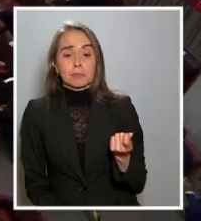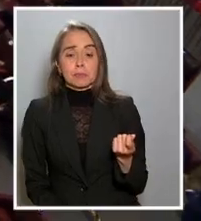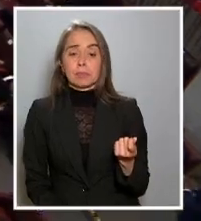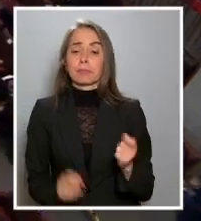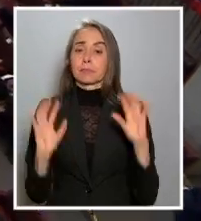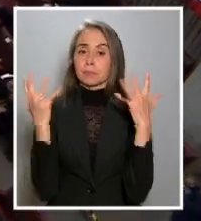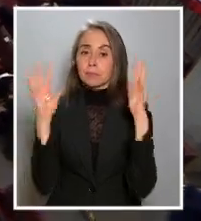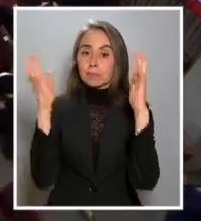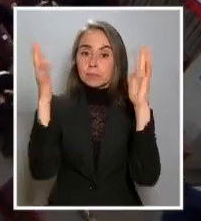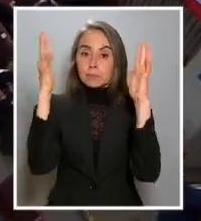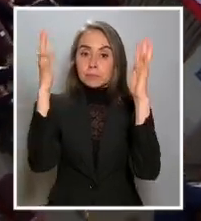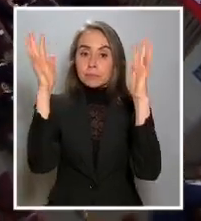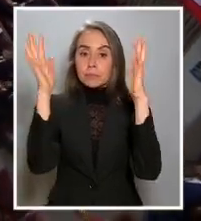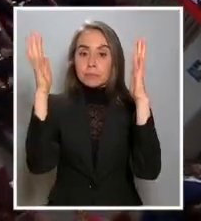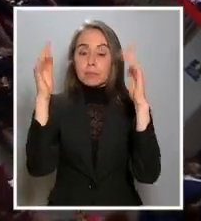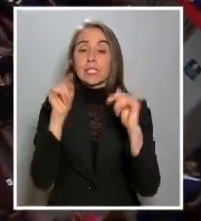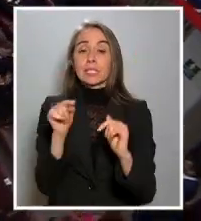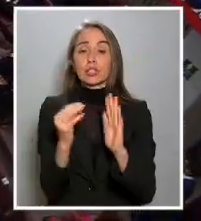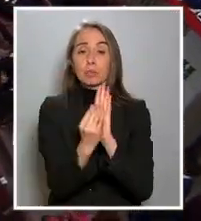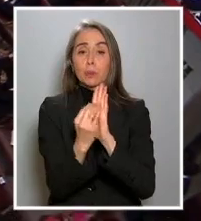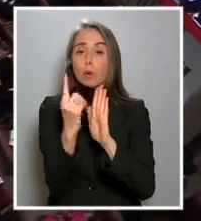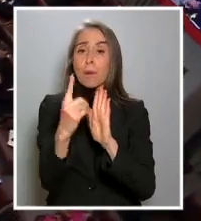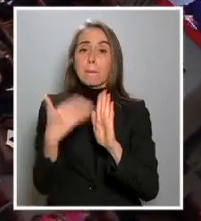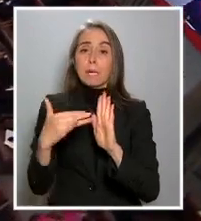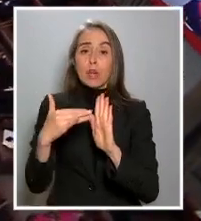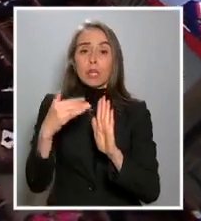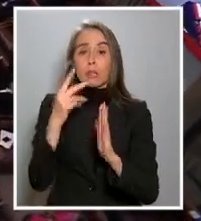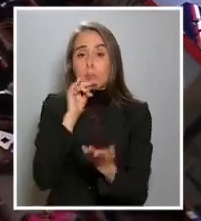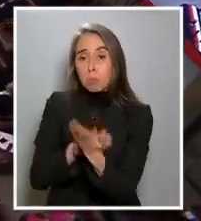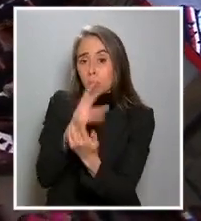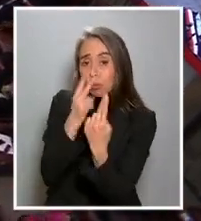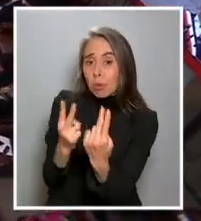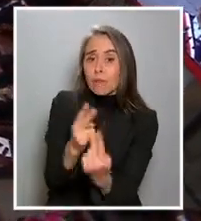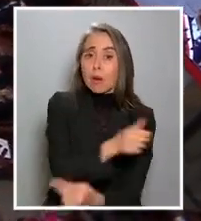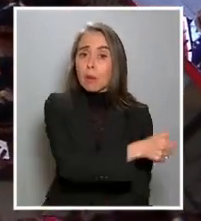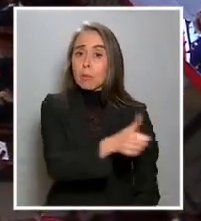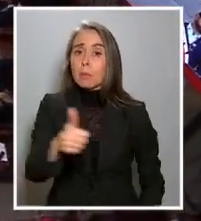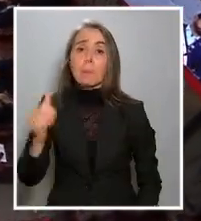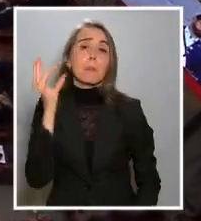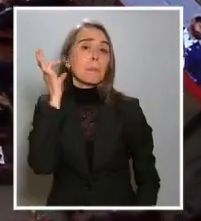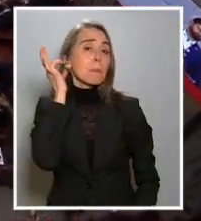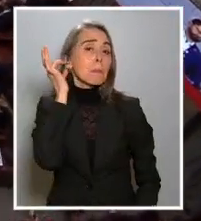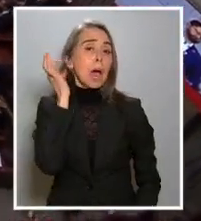Esa es una prioridad evidente para todas y todos.